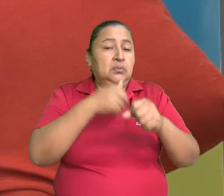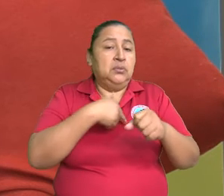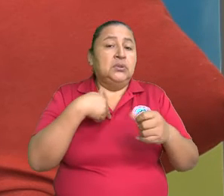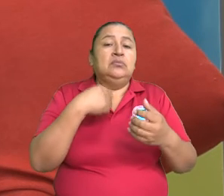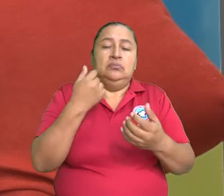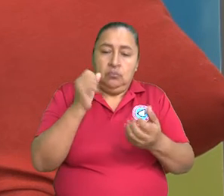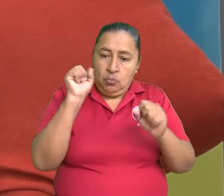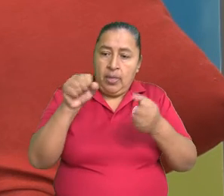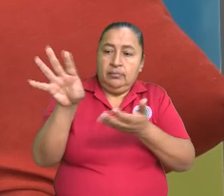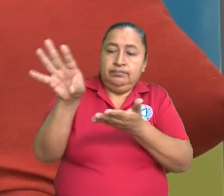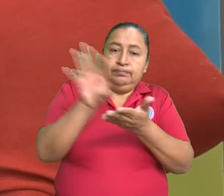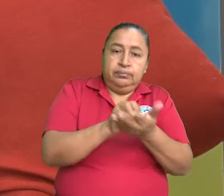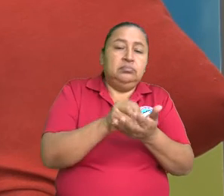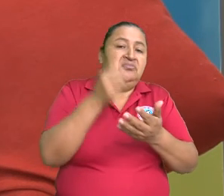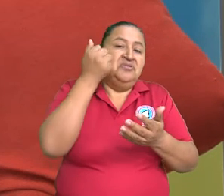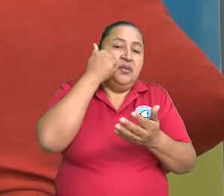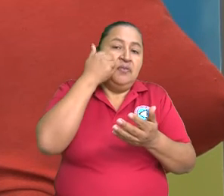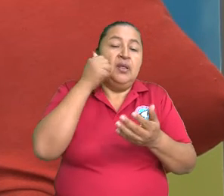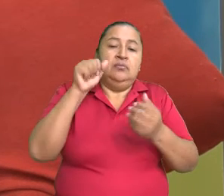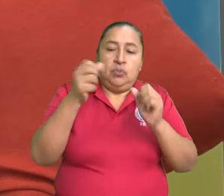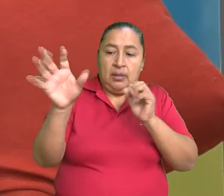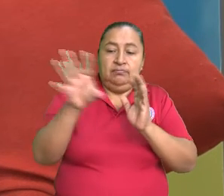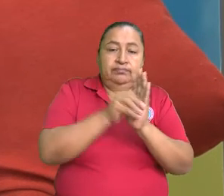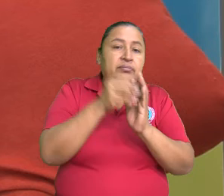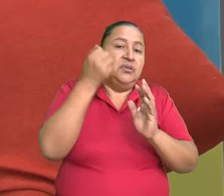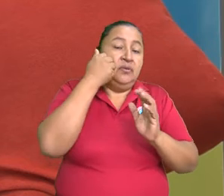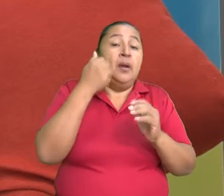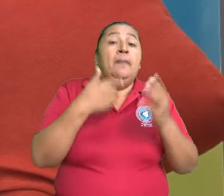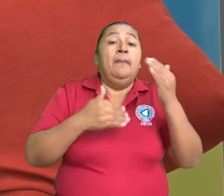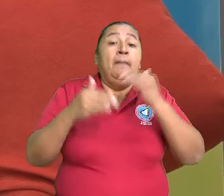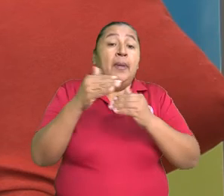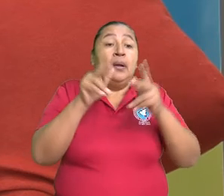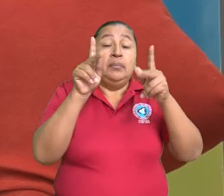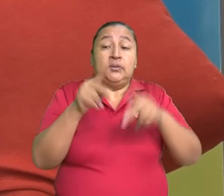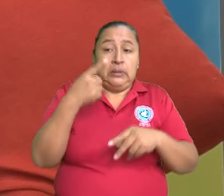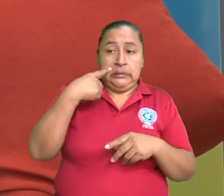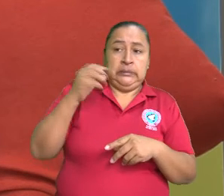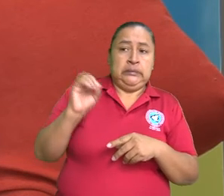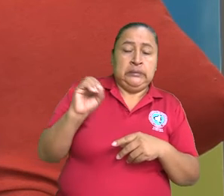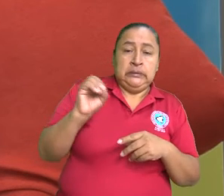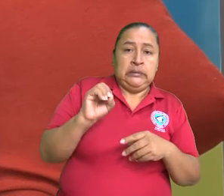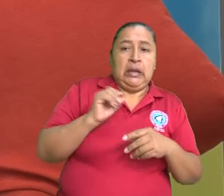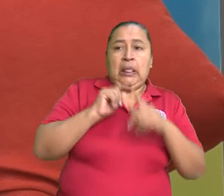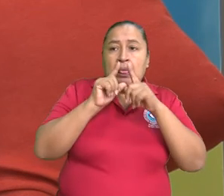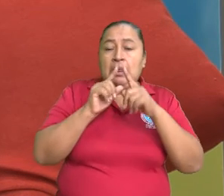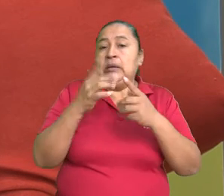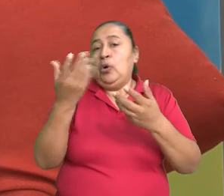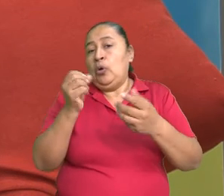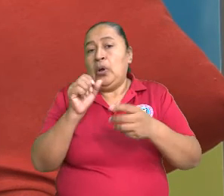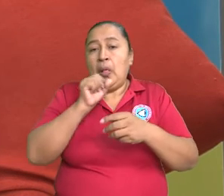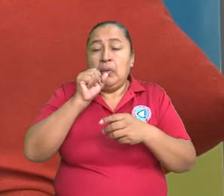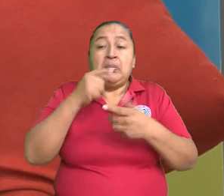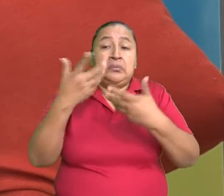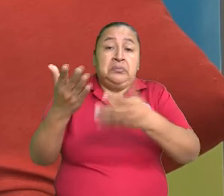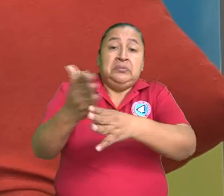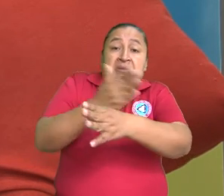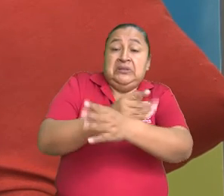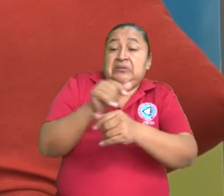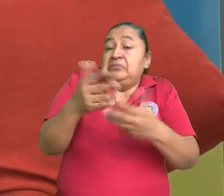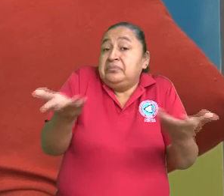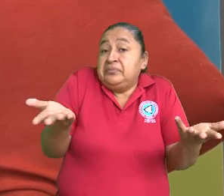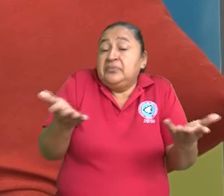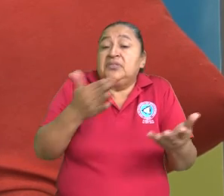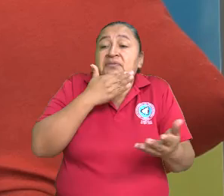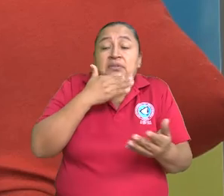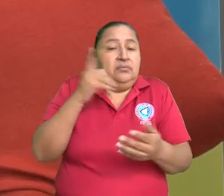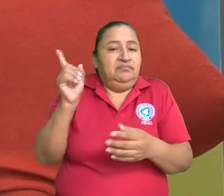tenemos mayor riesgo de contraer esa infección, y más si lo hacemos con personas que no conocemos muy bien o su trayectoria sexual anteriormente, no